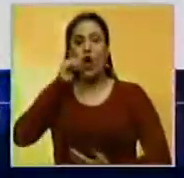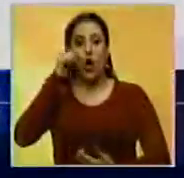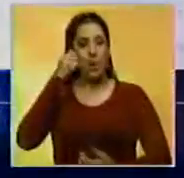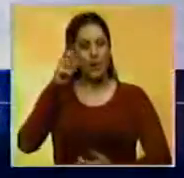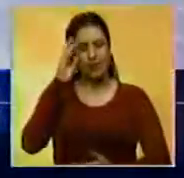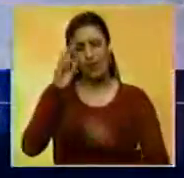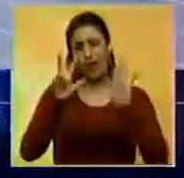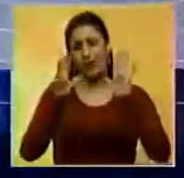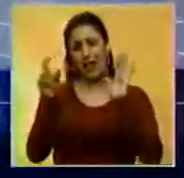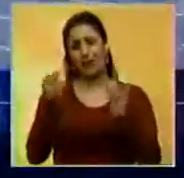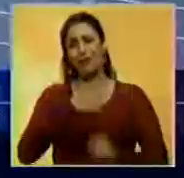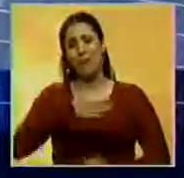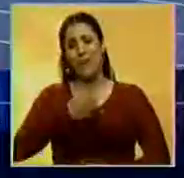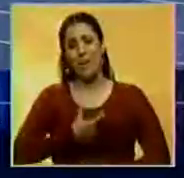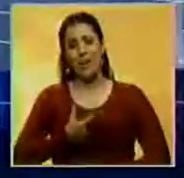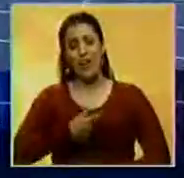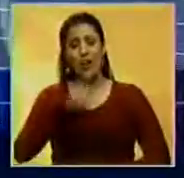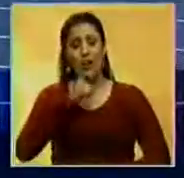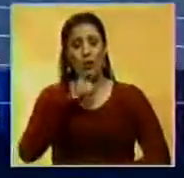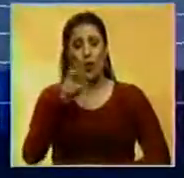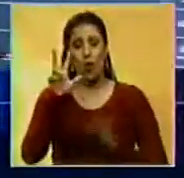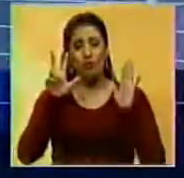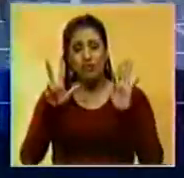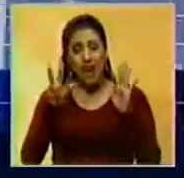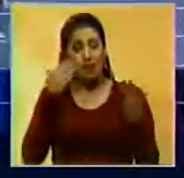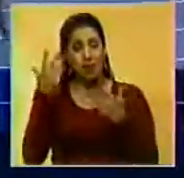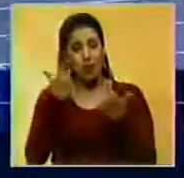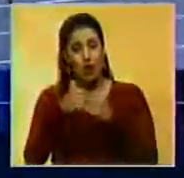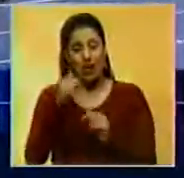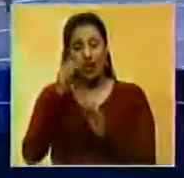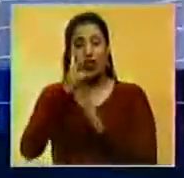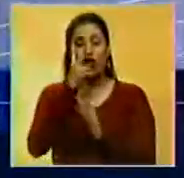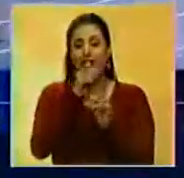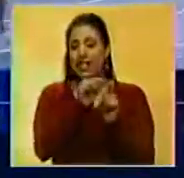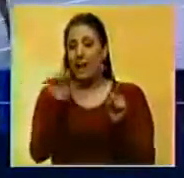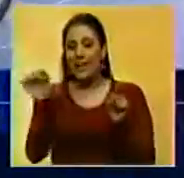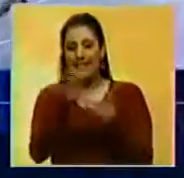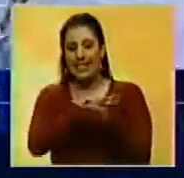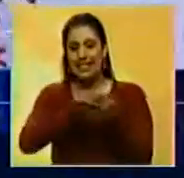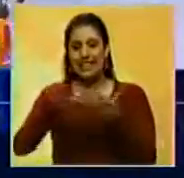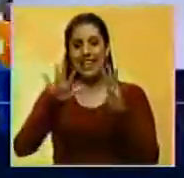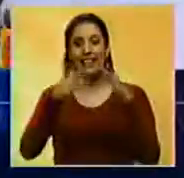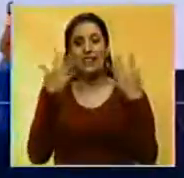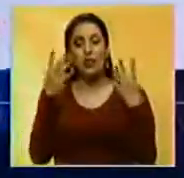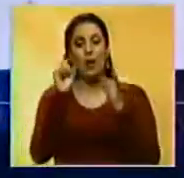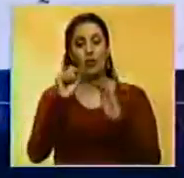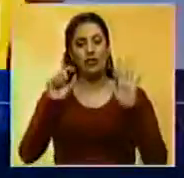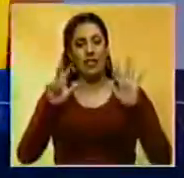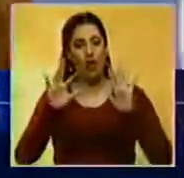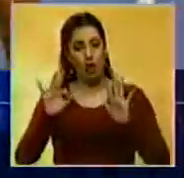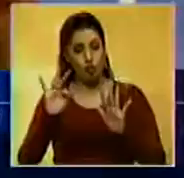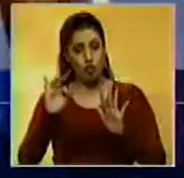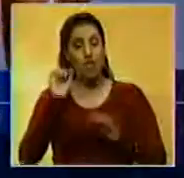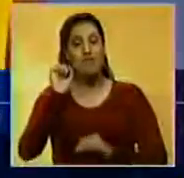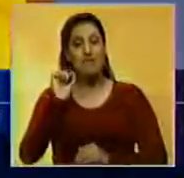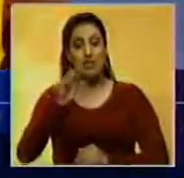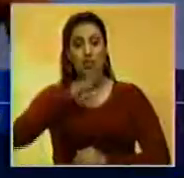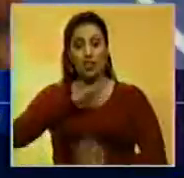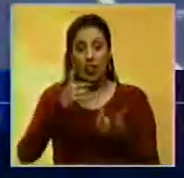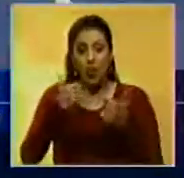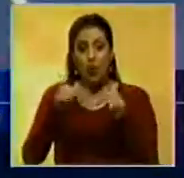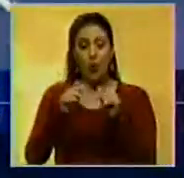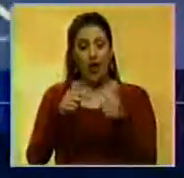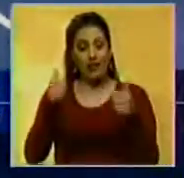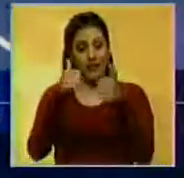llevó su octava presea dorada en los Juegos Olímpicos tras ganar los 200 metros lisos con un tiempo de 19.78, el mismo que alcanzó en la